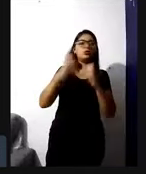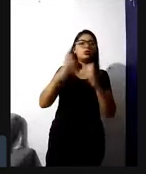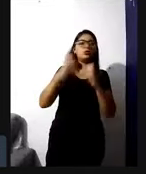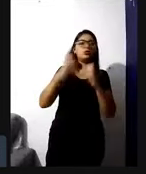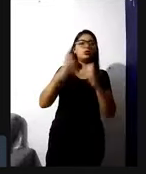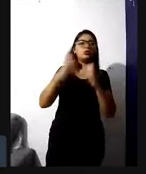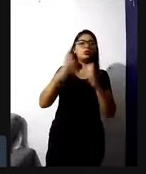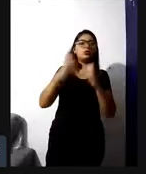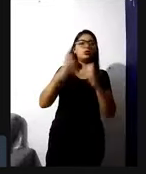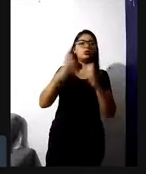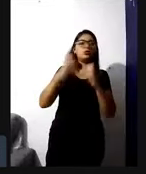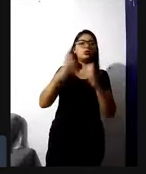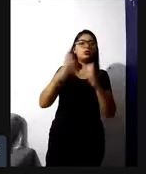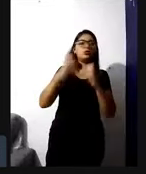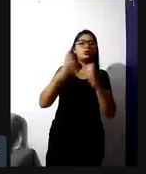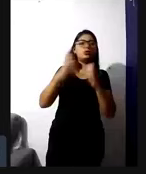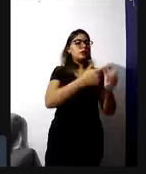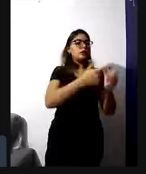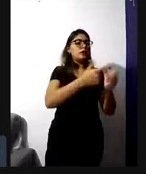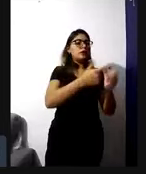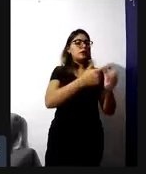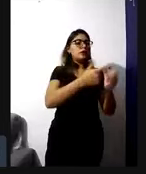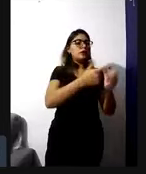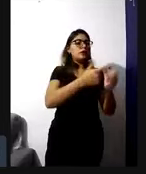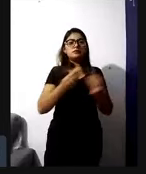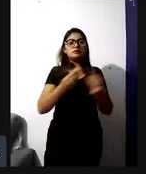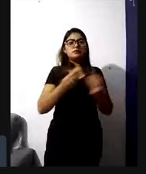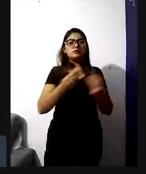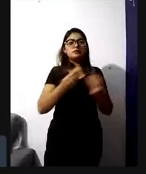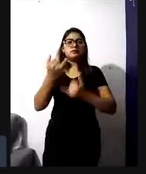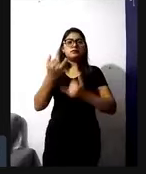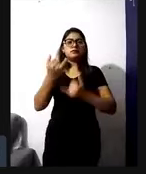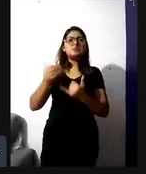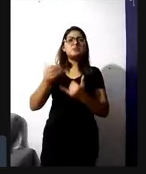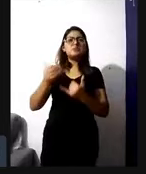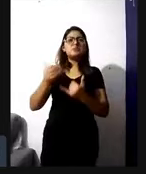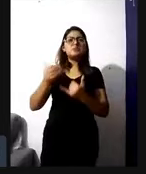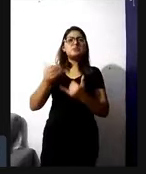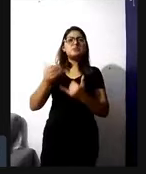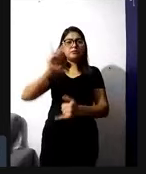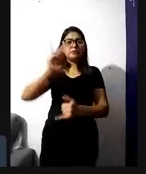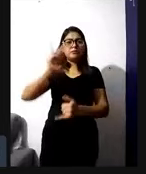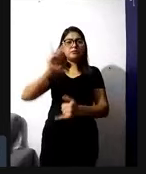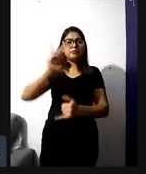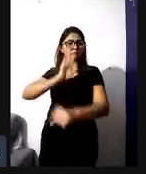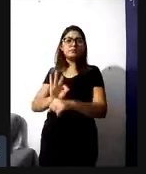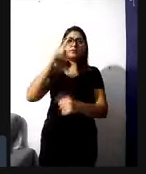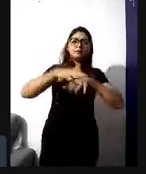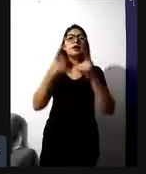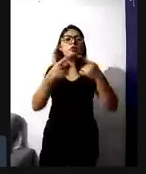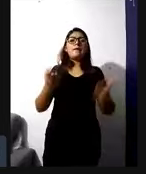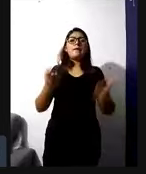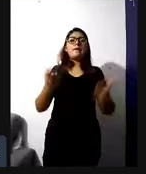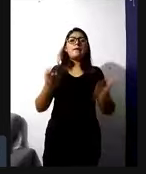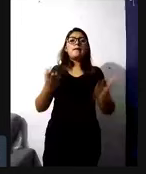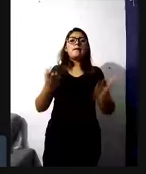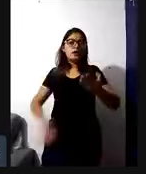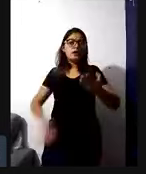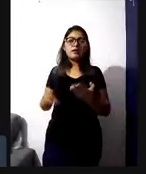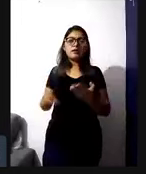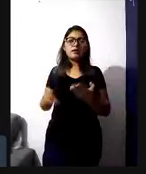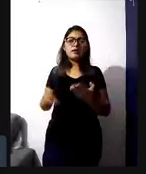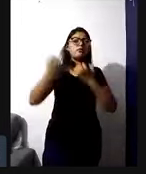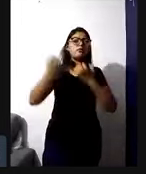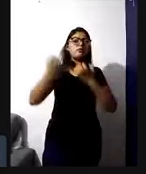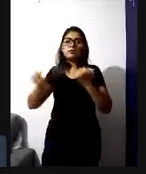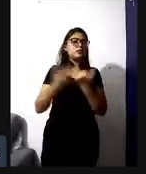con música, con bailar, con algunas actividades físicas, algunas pequeñas actividades de contacto, si